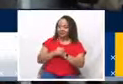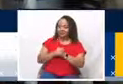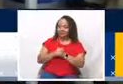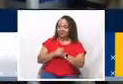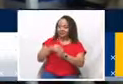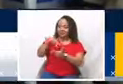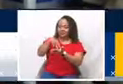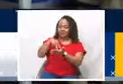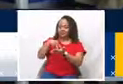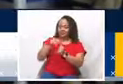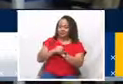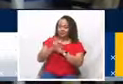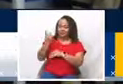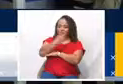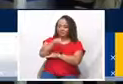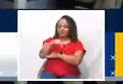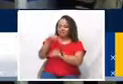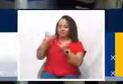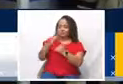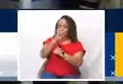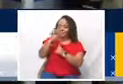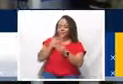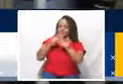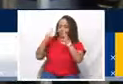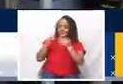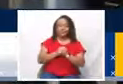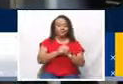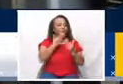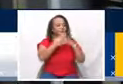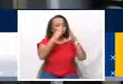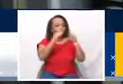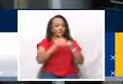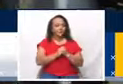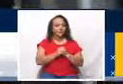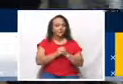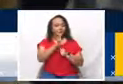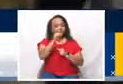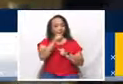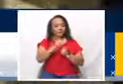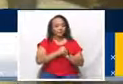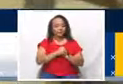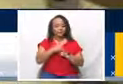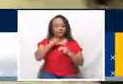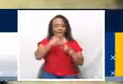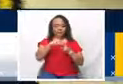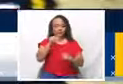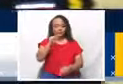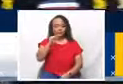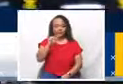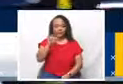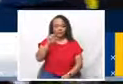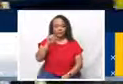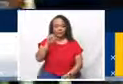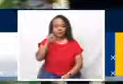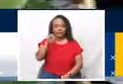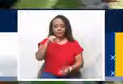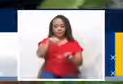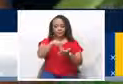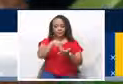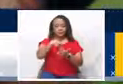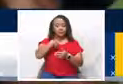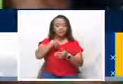Sherman acá en Costa Rica. Buenas tardes. Buenas tardes. Sí, yo me llamo Ana María Witty. Yo soy la abuela